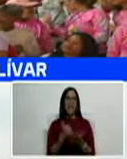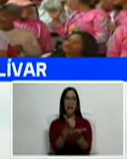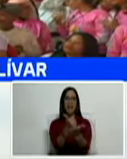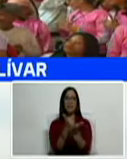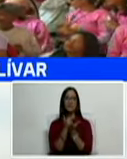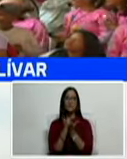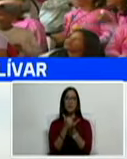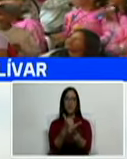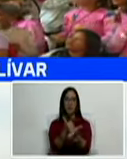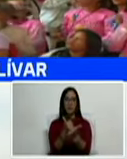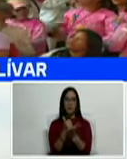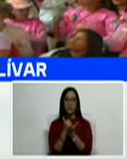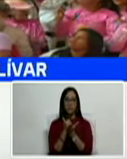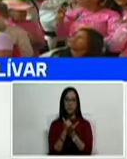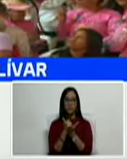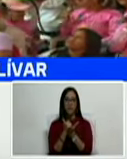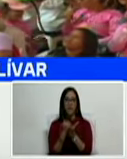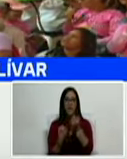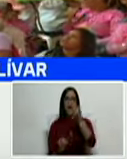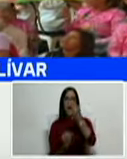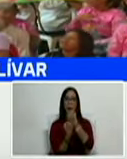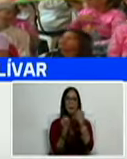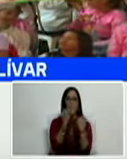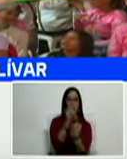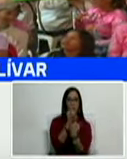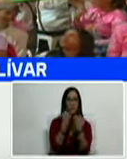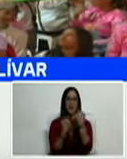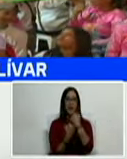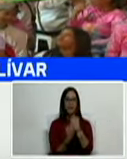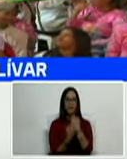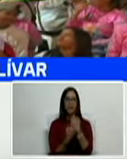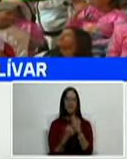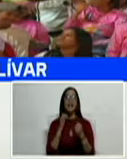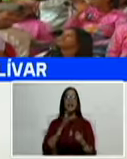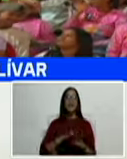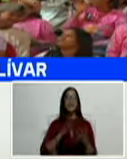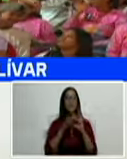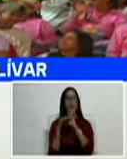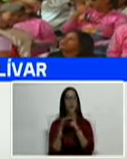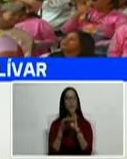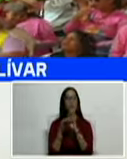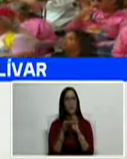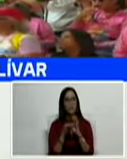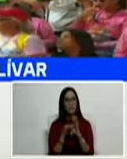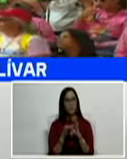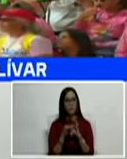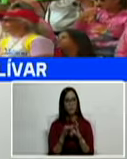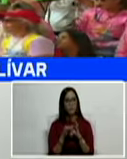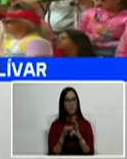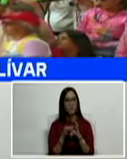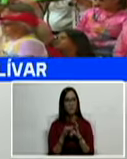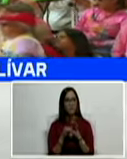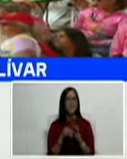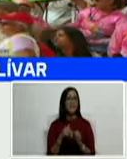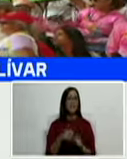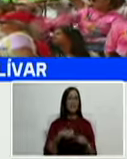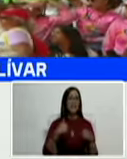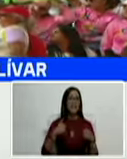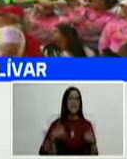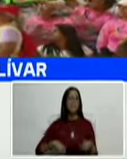ayudarnos, entre apoyarnos, estar unidos y unidas cada vez